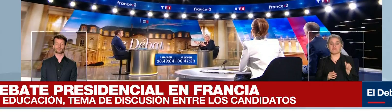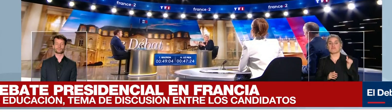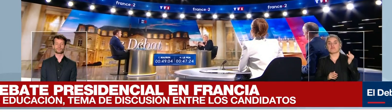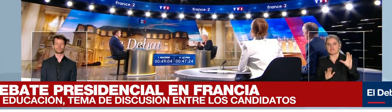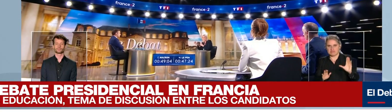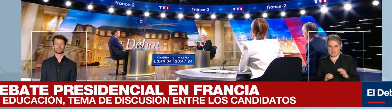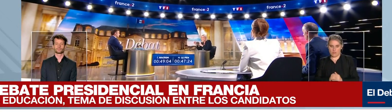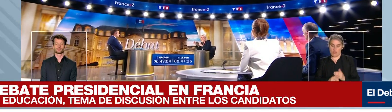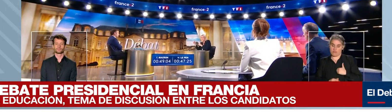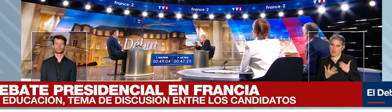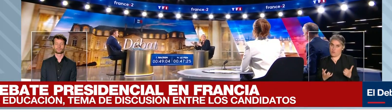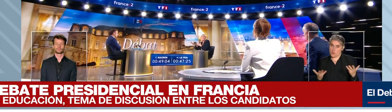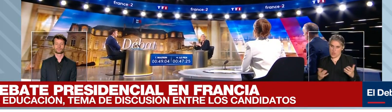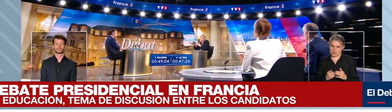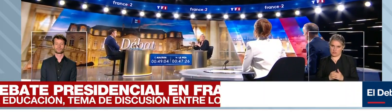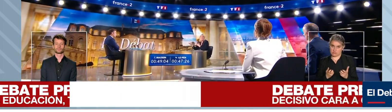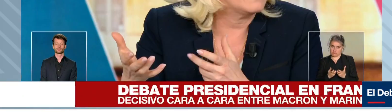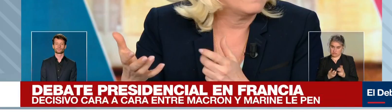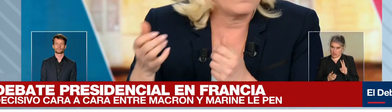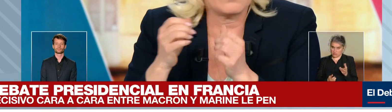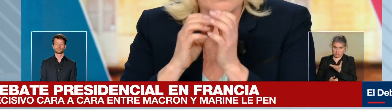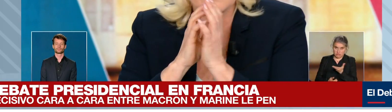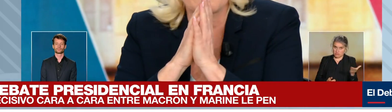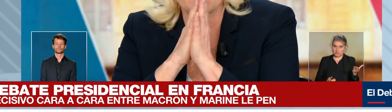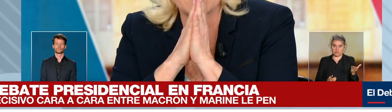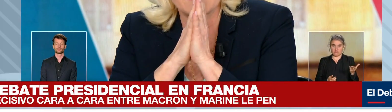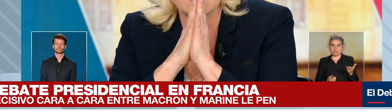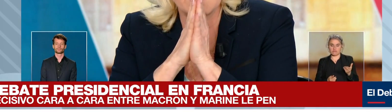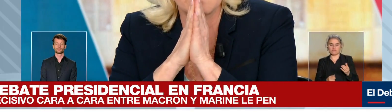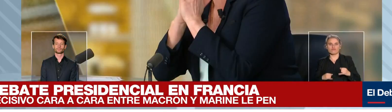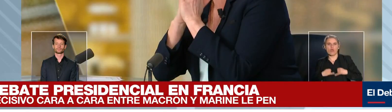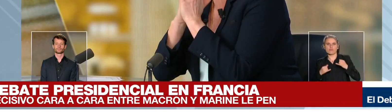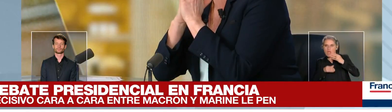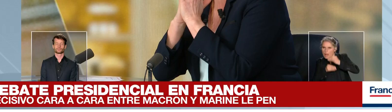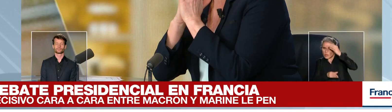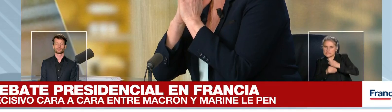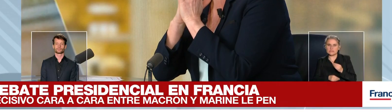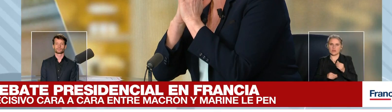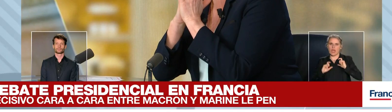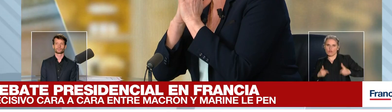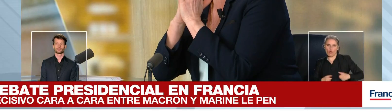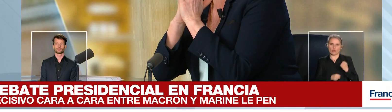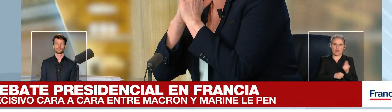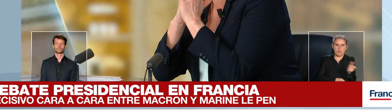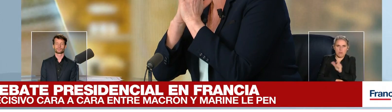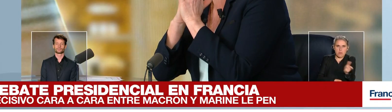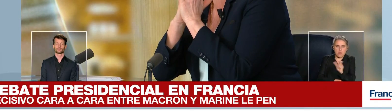que yo quiero también es aumentar los ingresos de estos aprendices y los